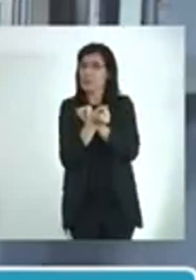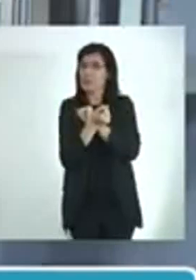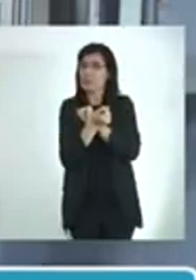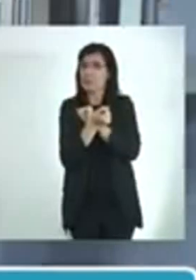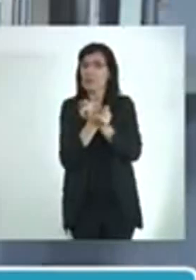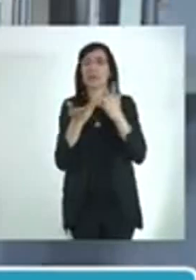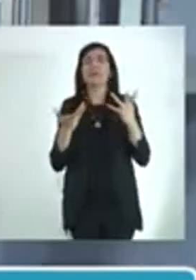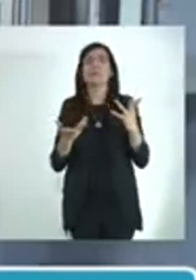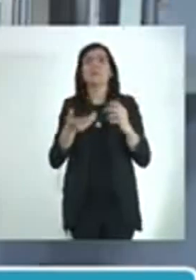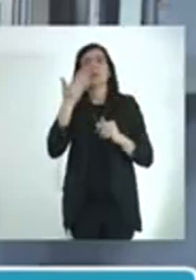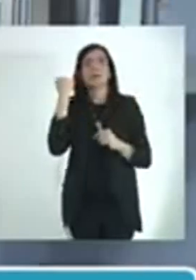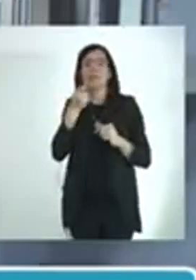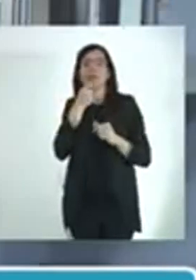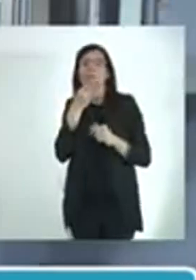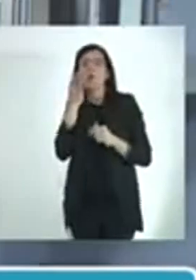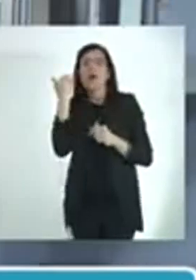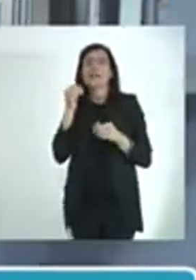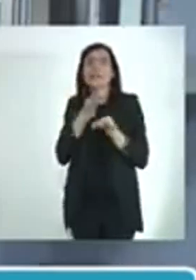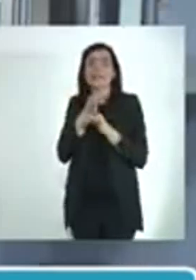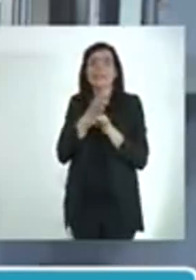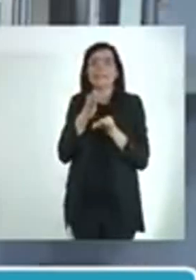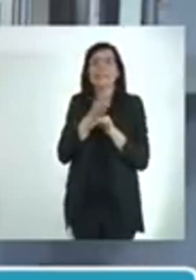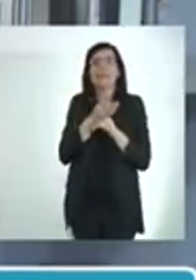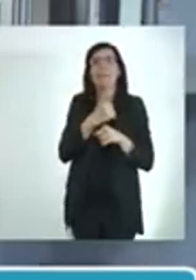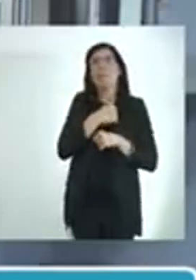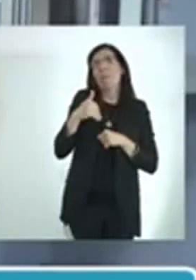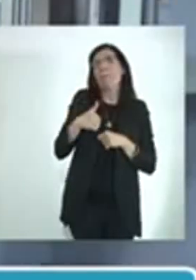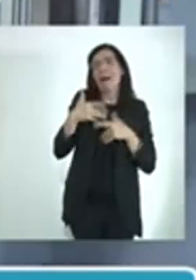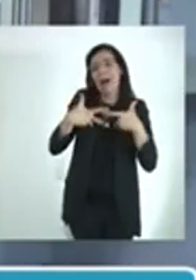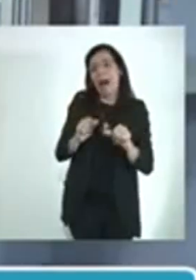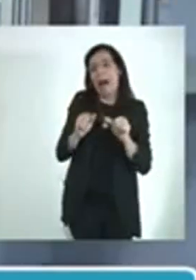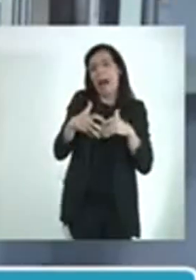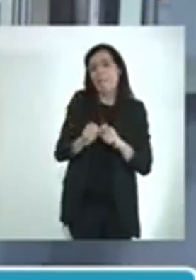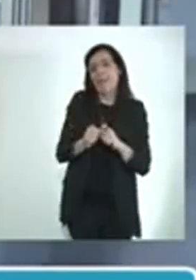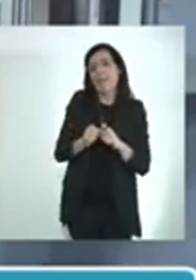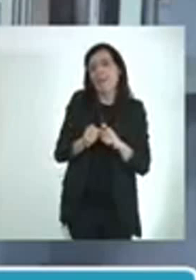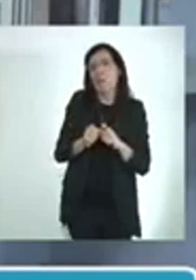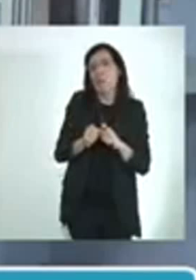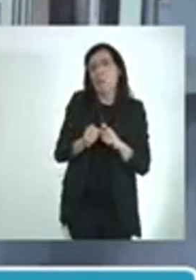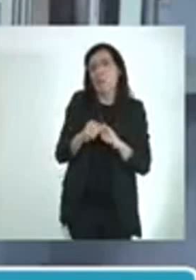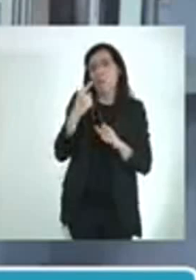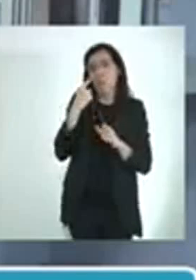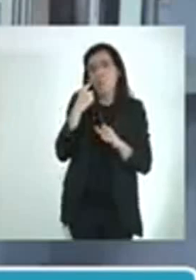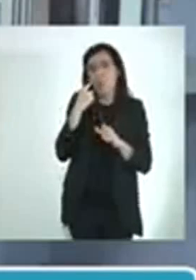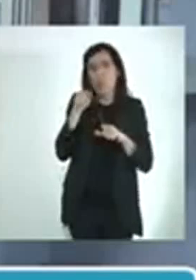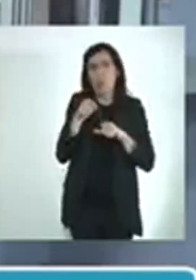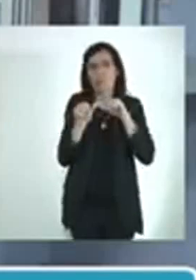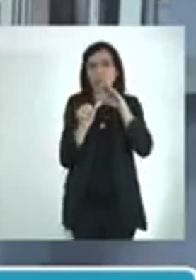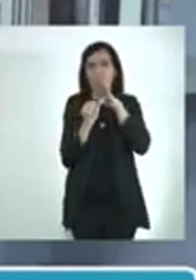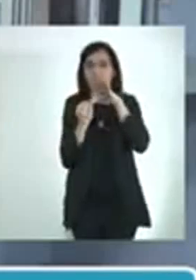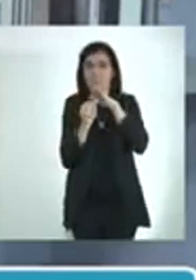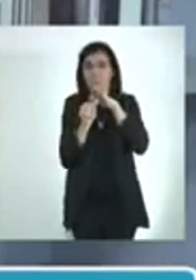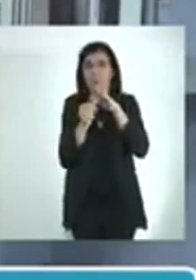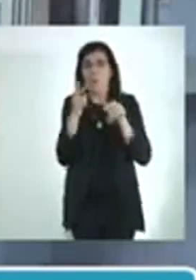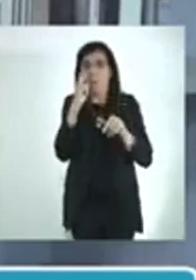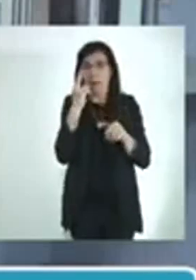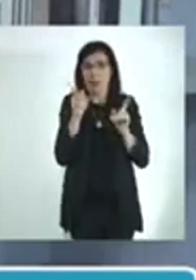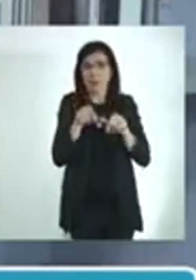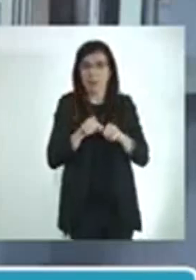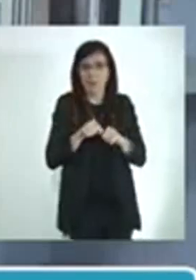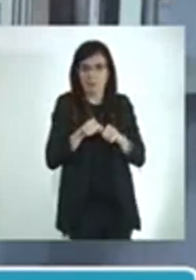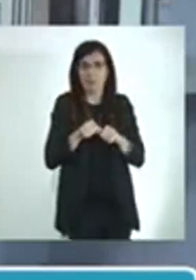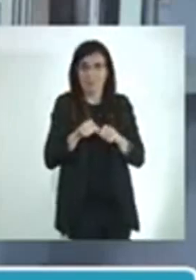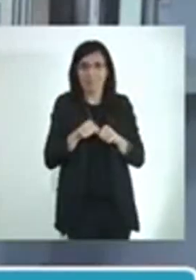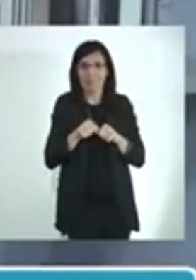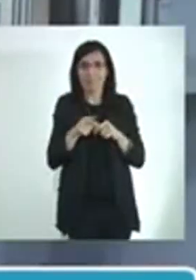mamá, masa la masa, y decimos, claro, bueno, también papá, digo, las tareas de cuidado? Entonces, es algo que se va construyendo, claro, en, también,